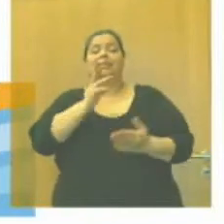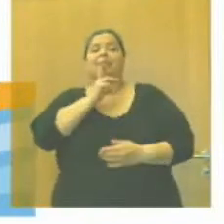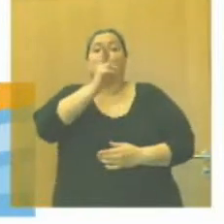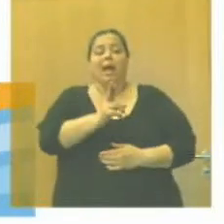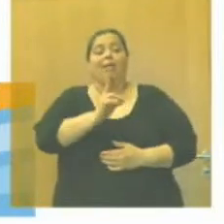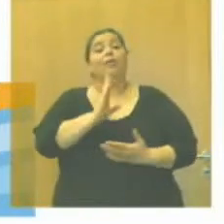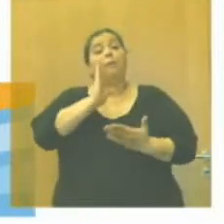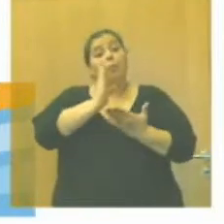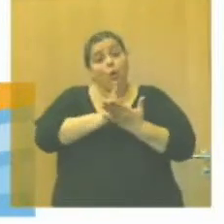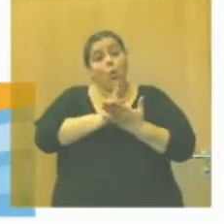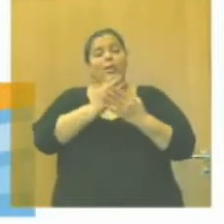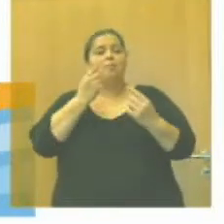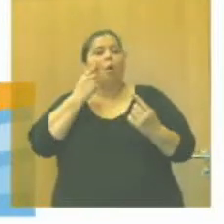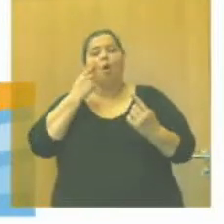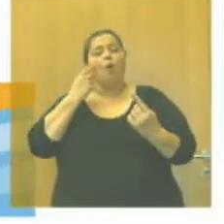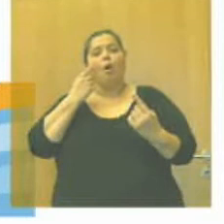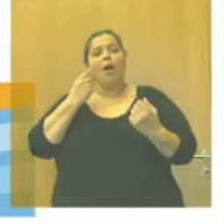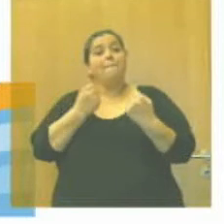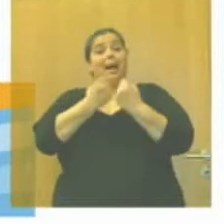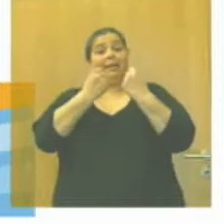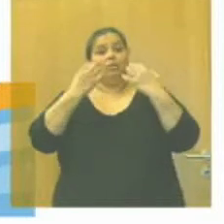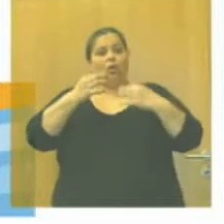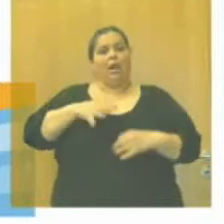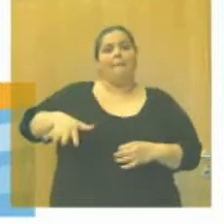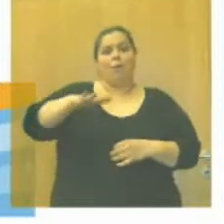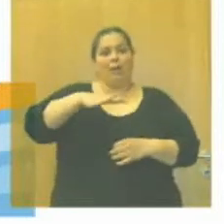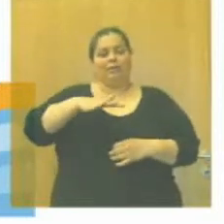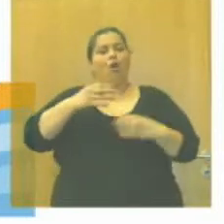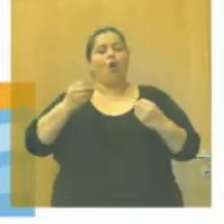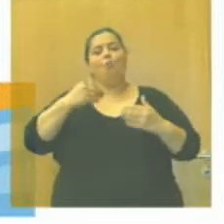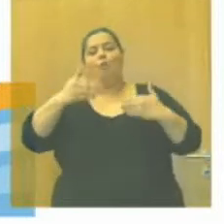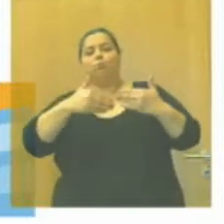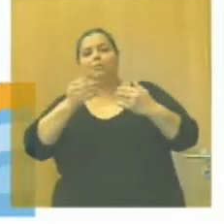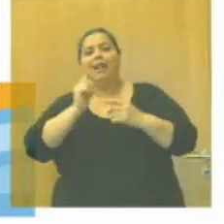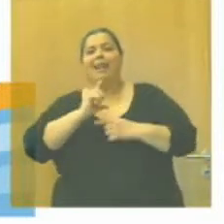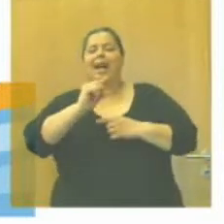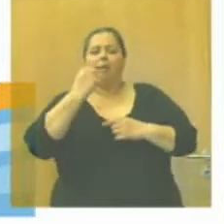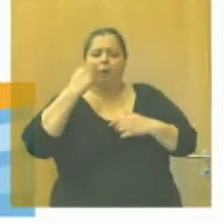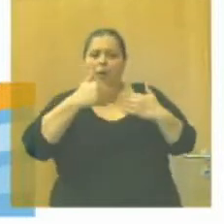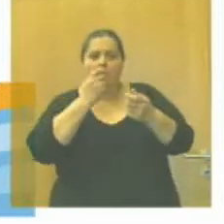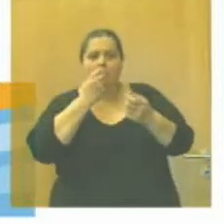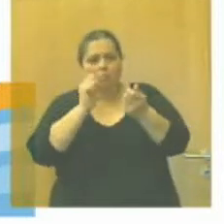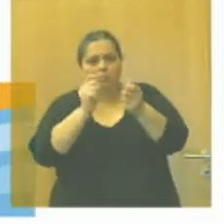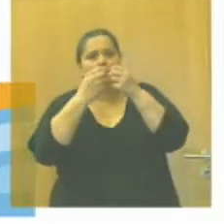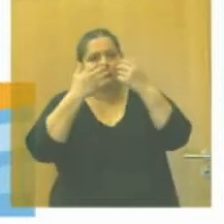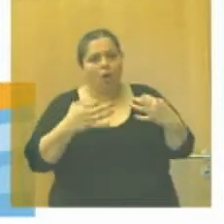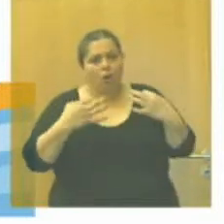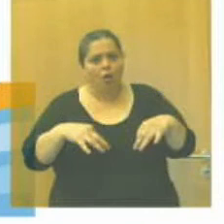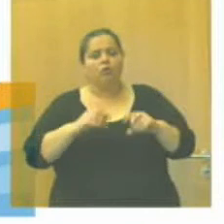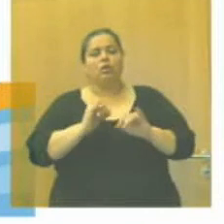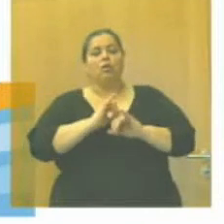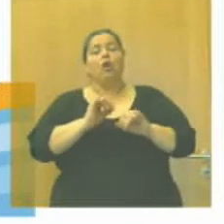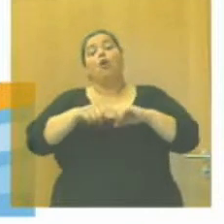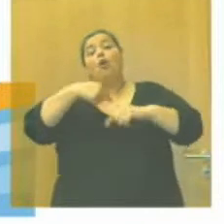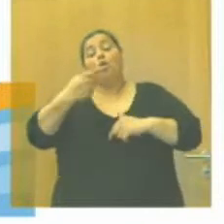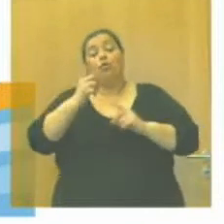plazo y cuál ha sido el impacto en la población. Por ejemplo, cuál porcentaje de los adolescentes o cuidadores que participaron